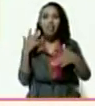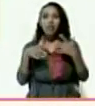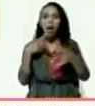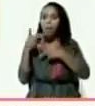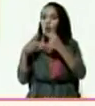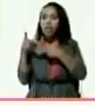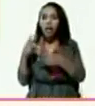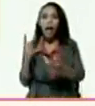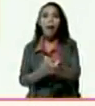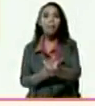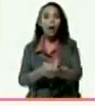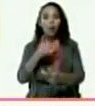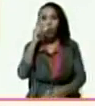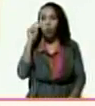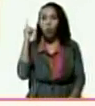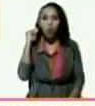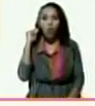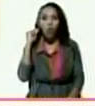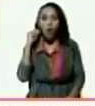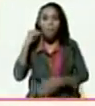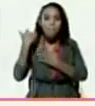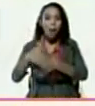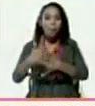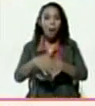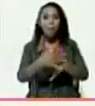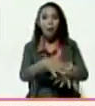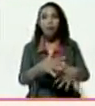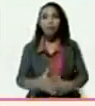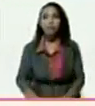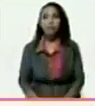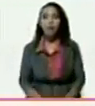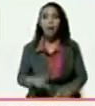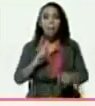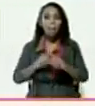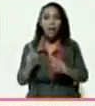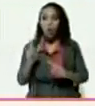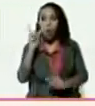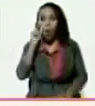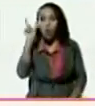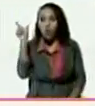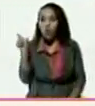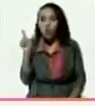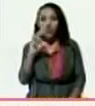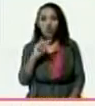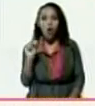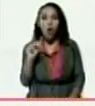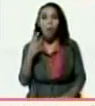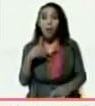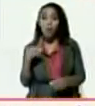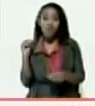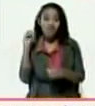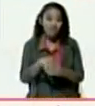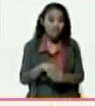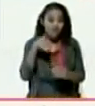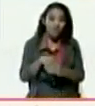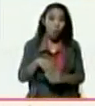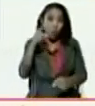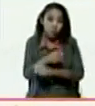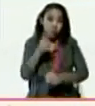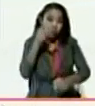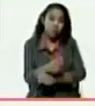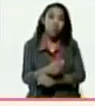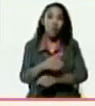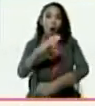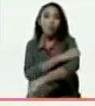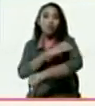sus hermanos y sus hermanas son militantes, pero él no, pero a juro quieren meterlo, y además lo